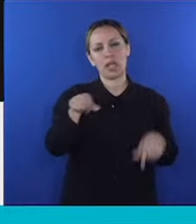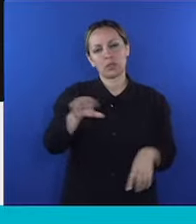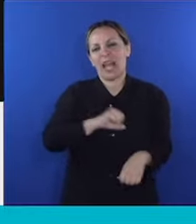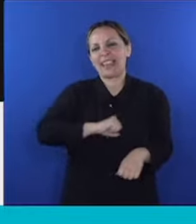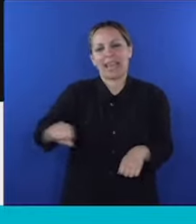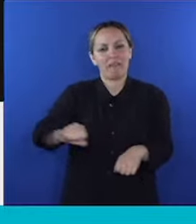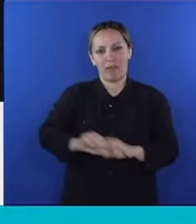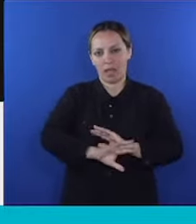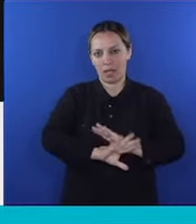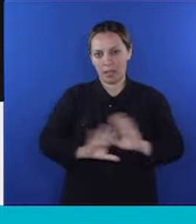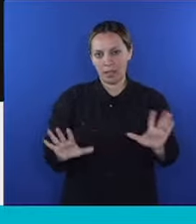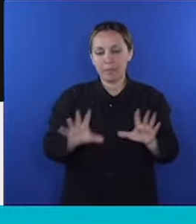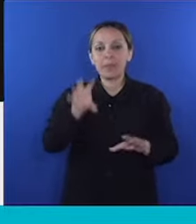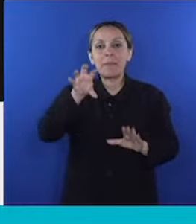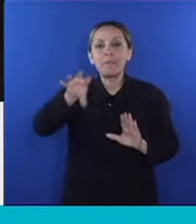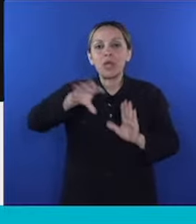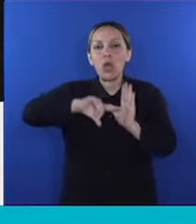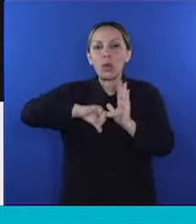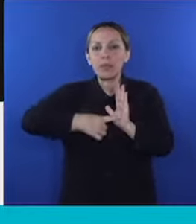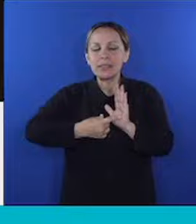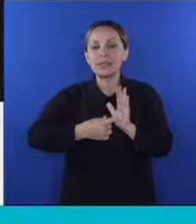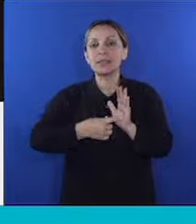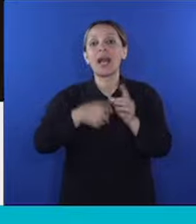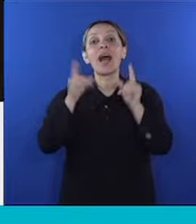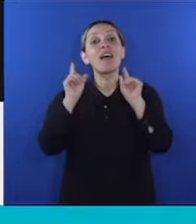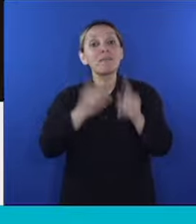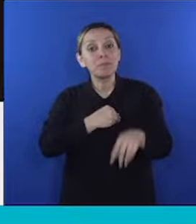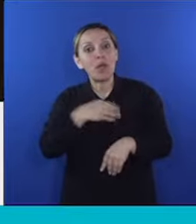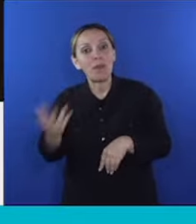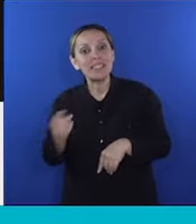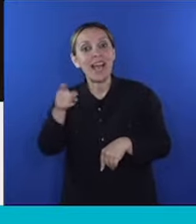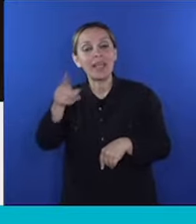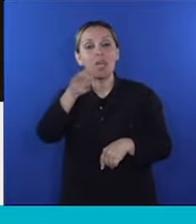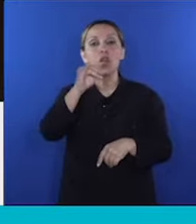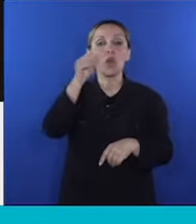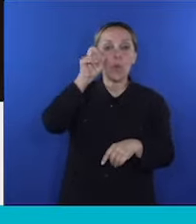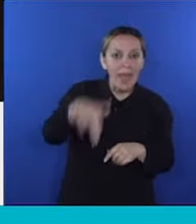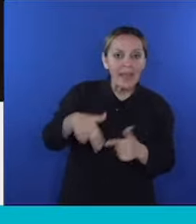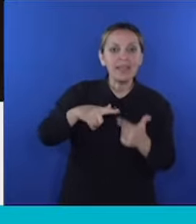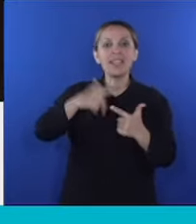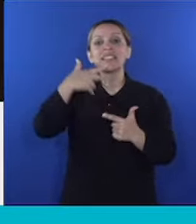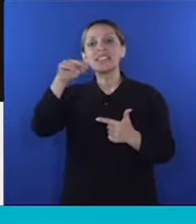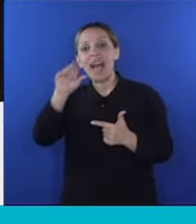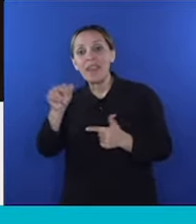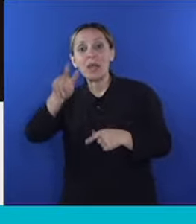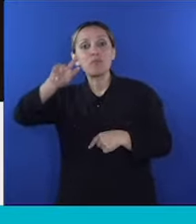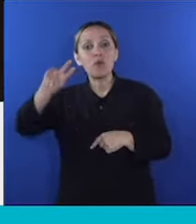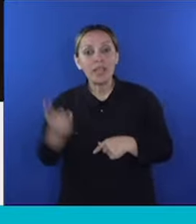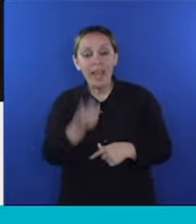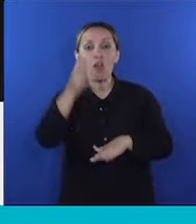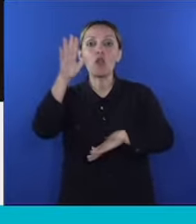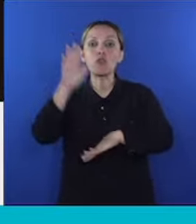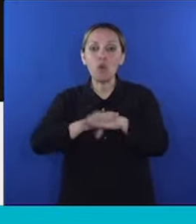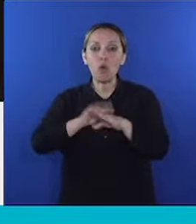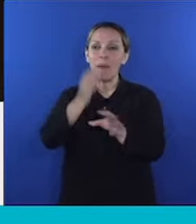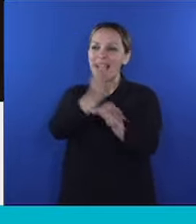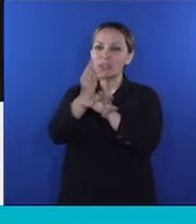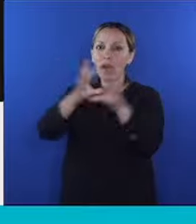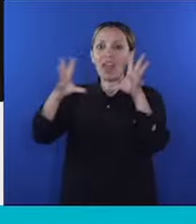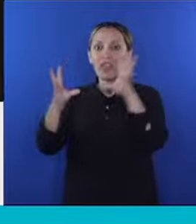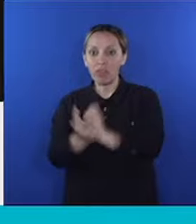provincia Donde Sandra y Rubén murieron por la falta de mantenimiento en la escuela pública